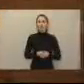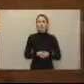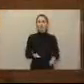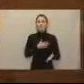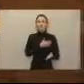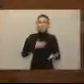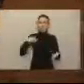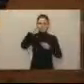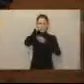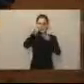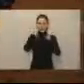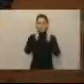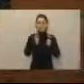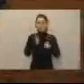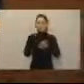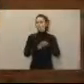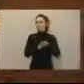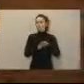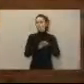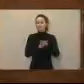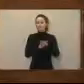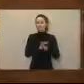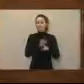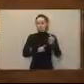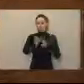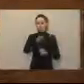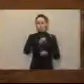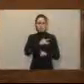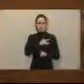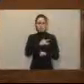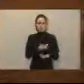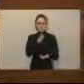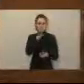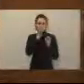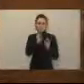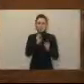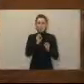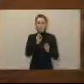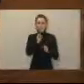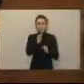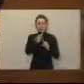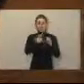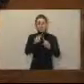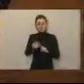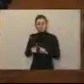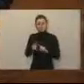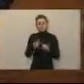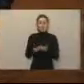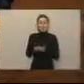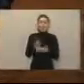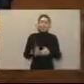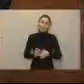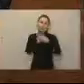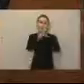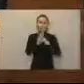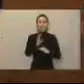hacer una reflexión. Yo creo que es lamentable que en una proposición de una moción subsiguiente tengamos que recurrir a que el Parlamento